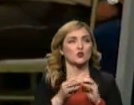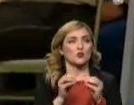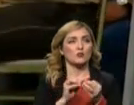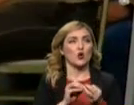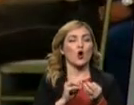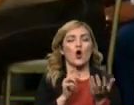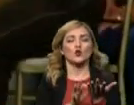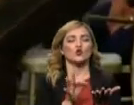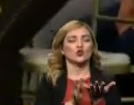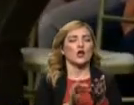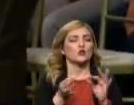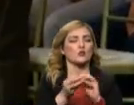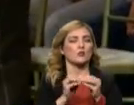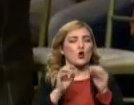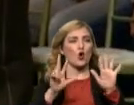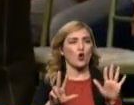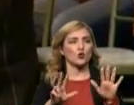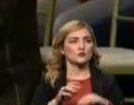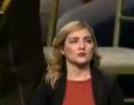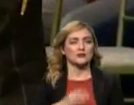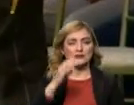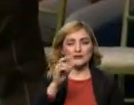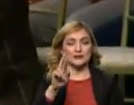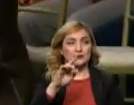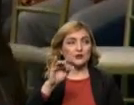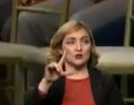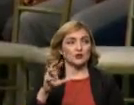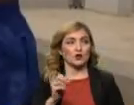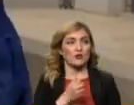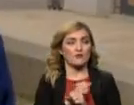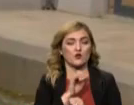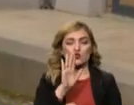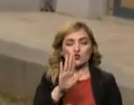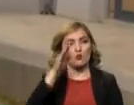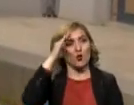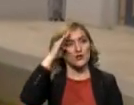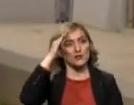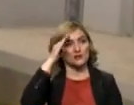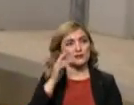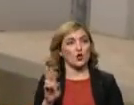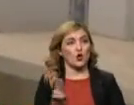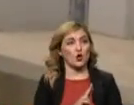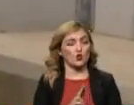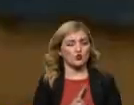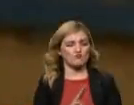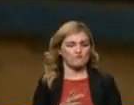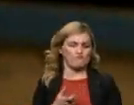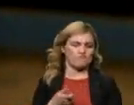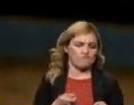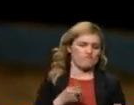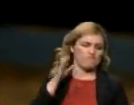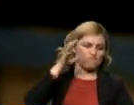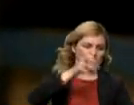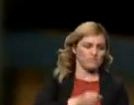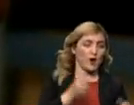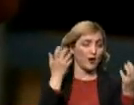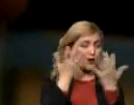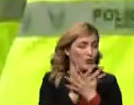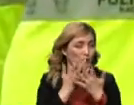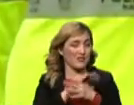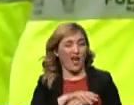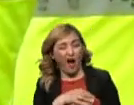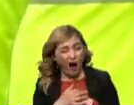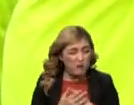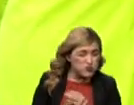posesionado comandante general de policía, Patricio Carrillo, defendió a su personal. Aseguró que el uso legítimo de la fuerza no se debe confundir con el